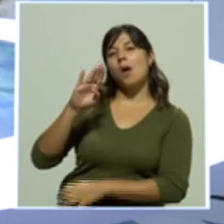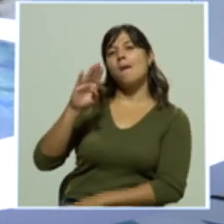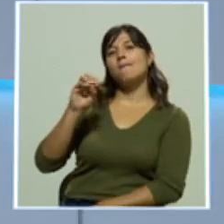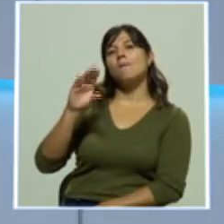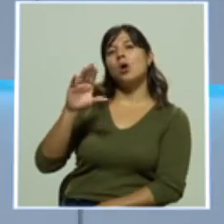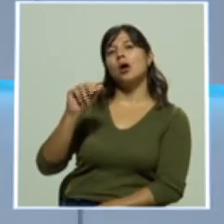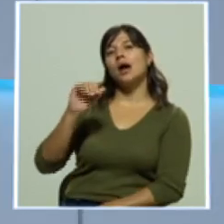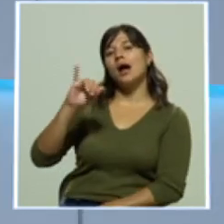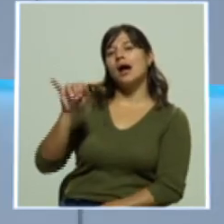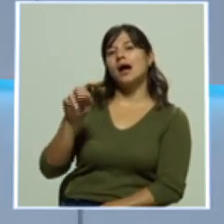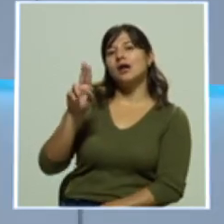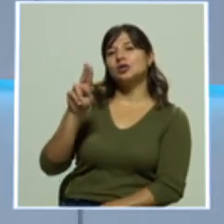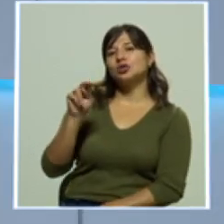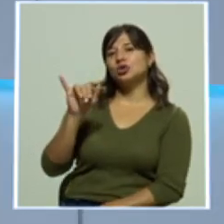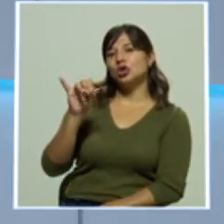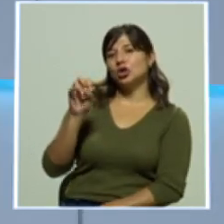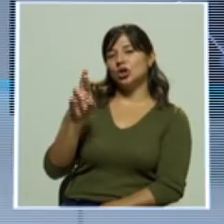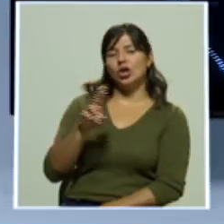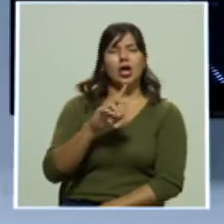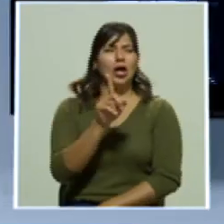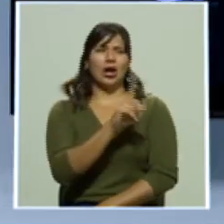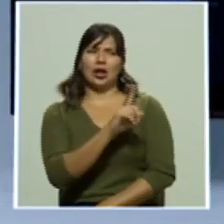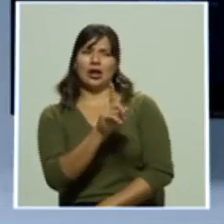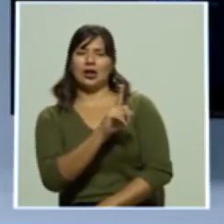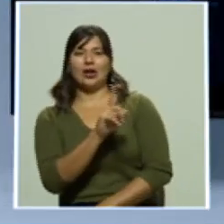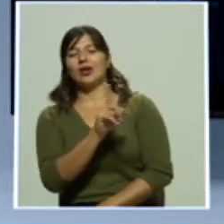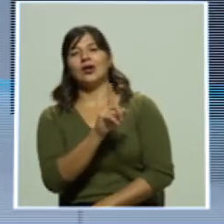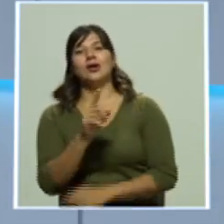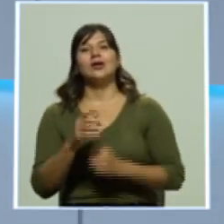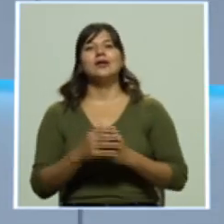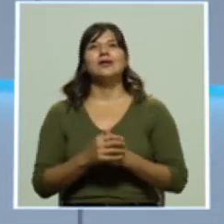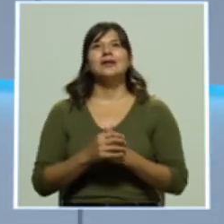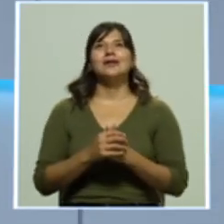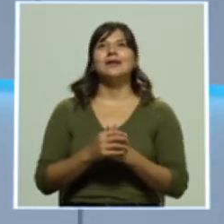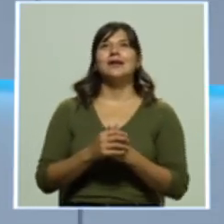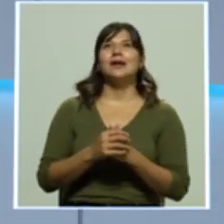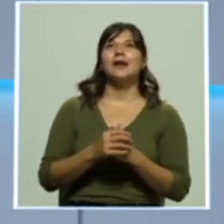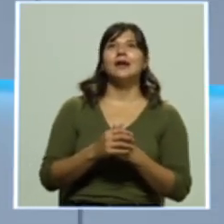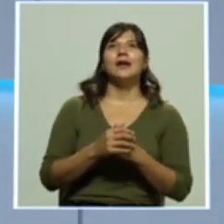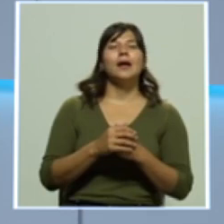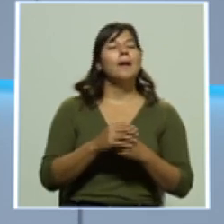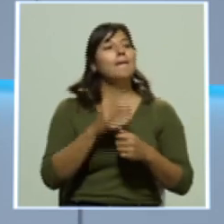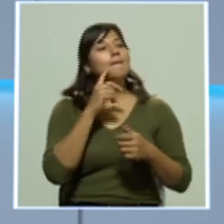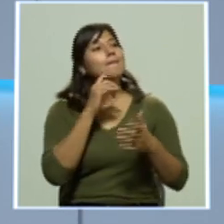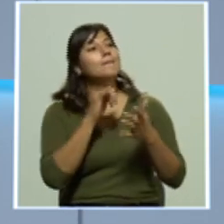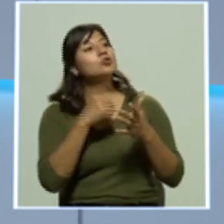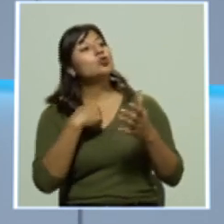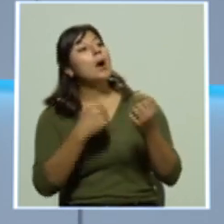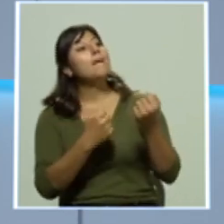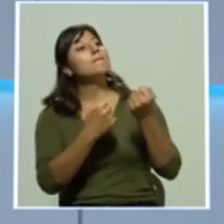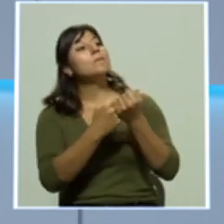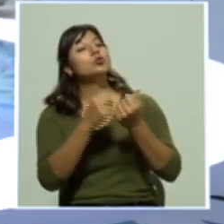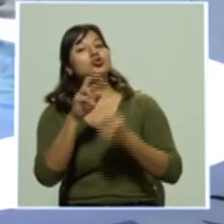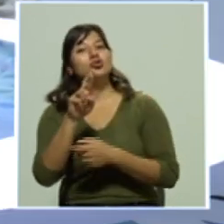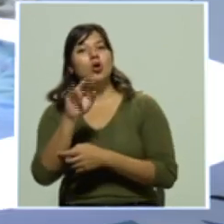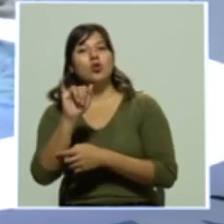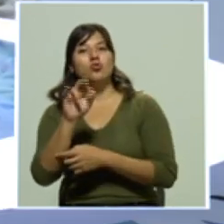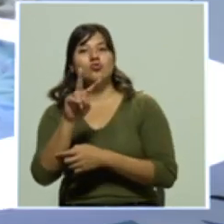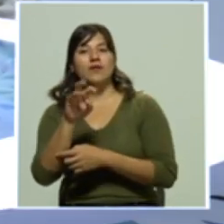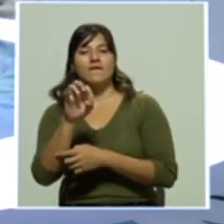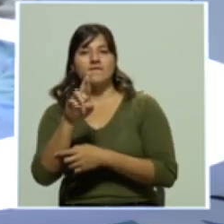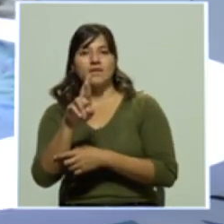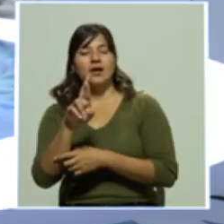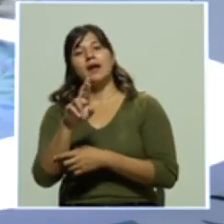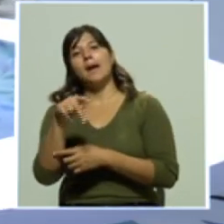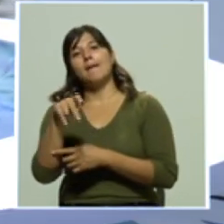el caso. No es el caso. No, precisamente de River Plate, de Argentina. Bueno, ahí